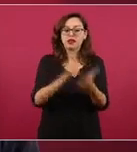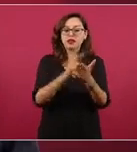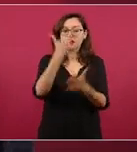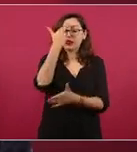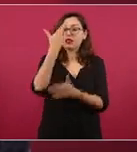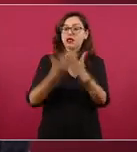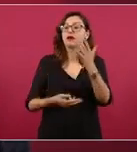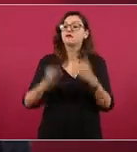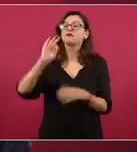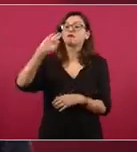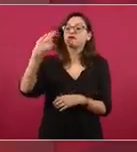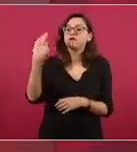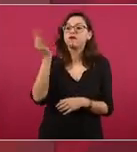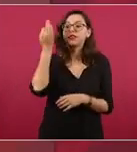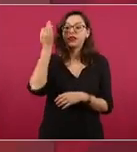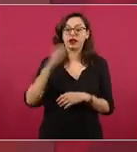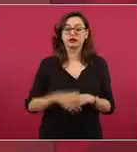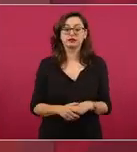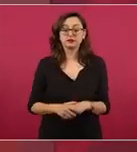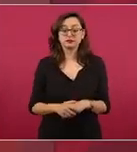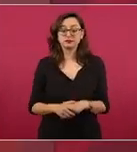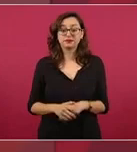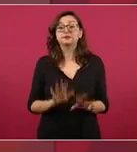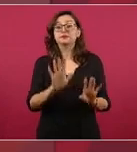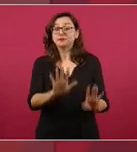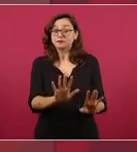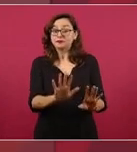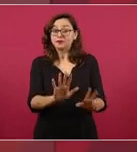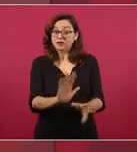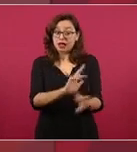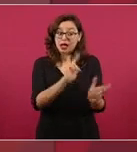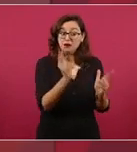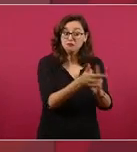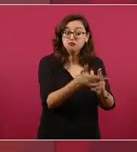Hasta en homicidios, que es fuero común,